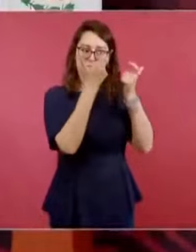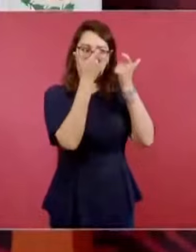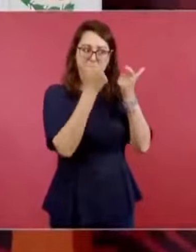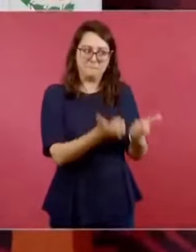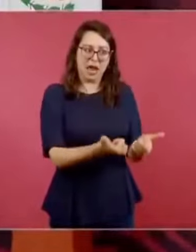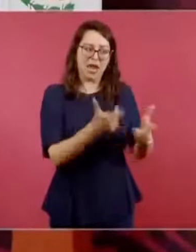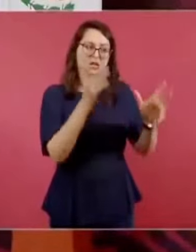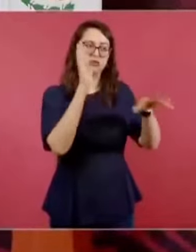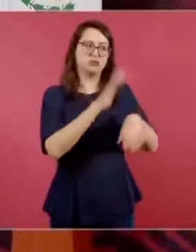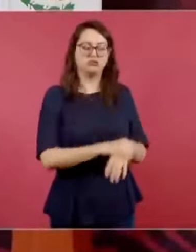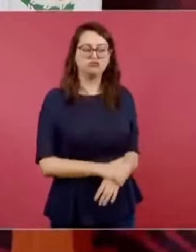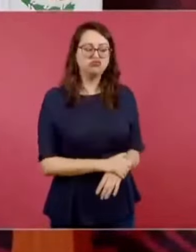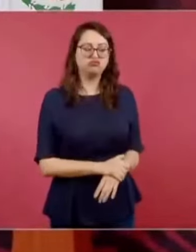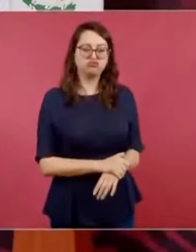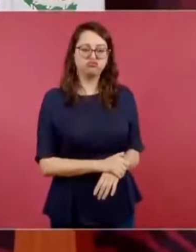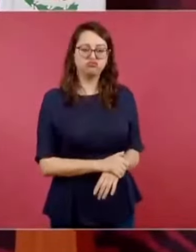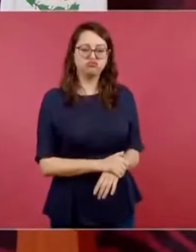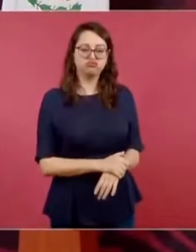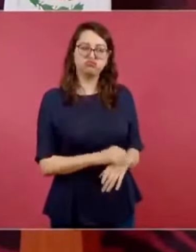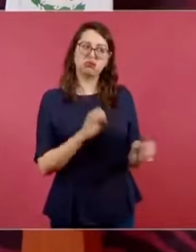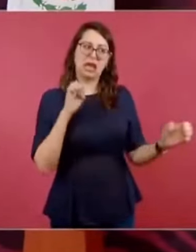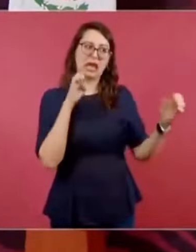Los timaron.